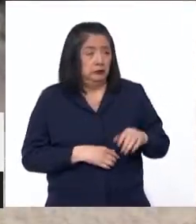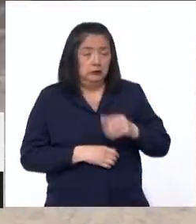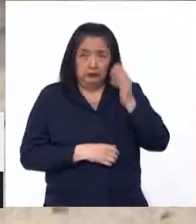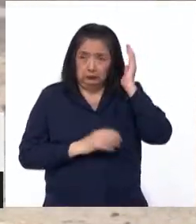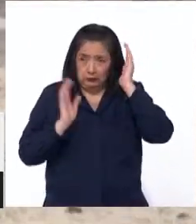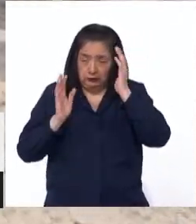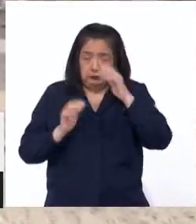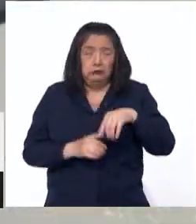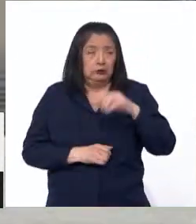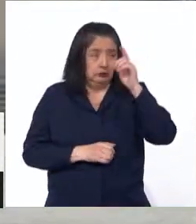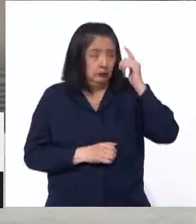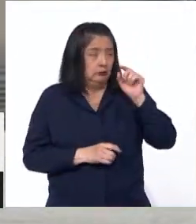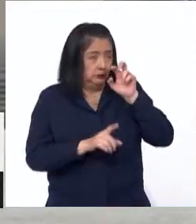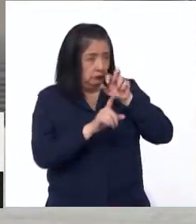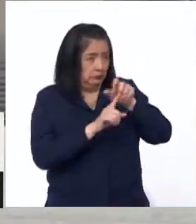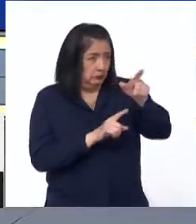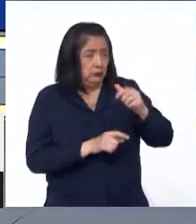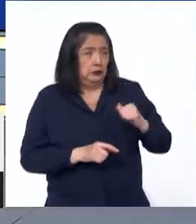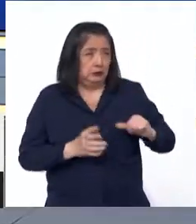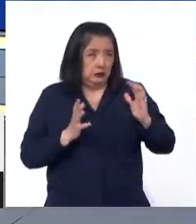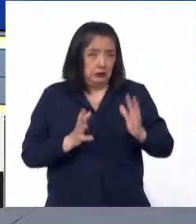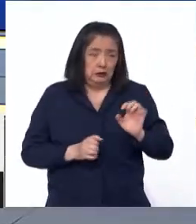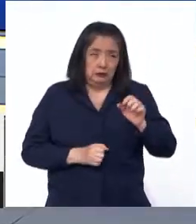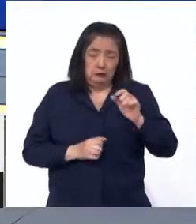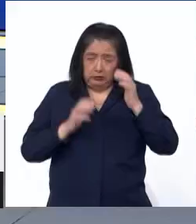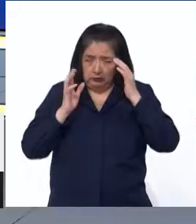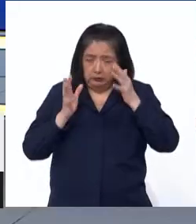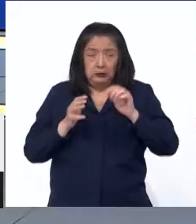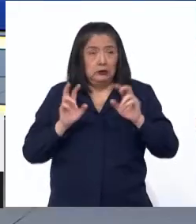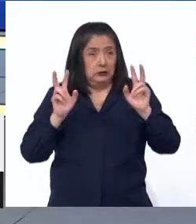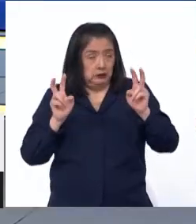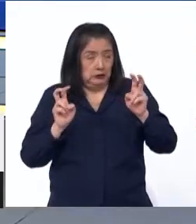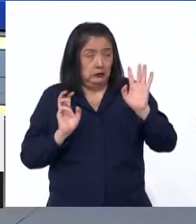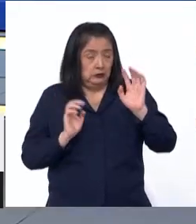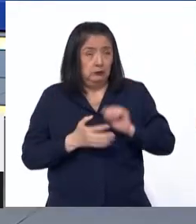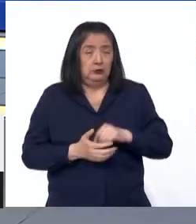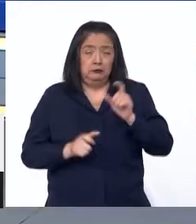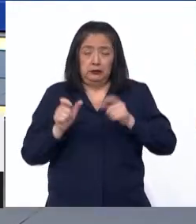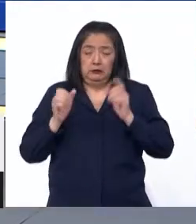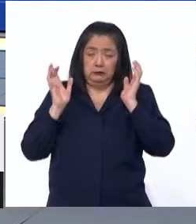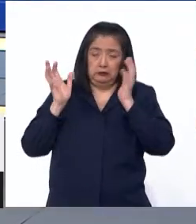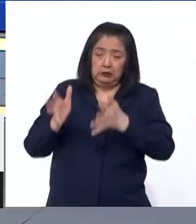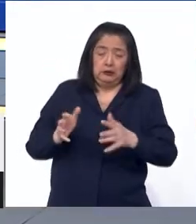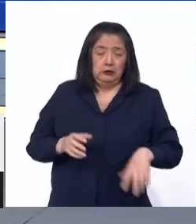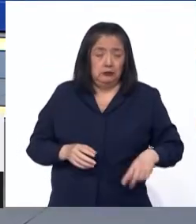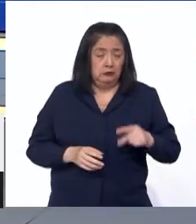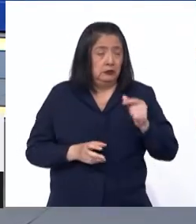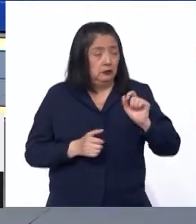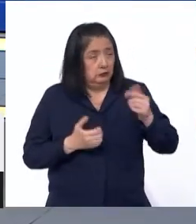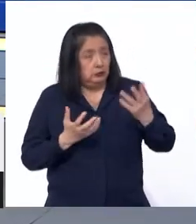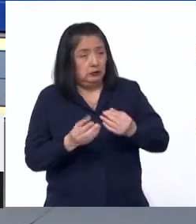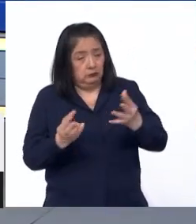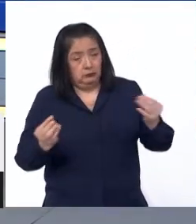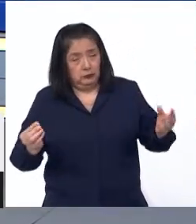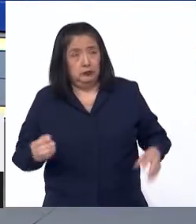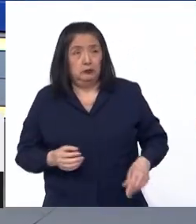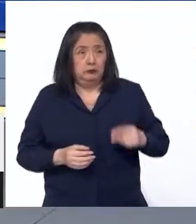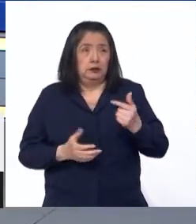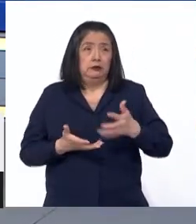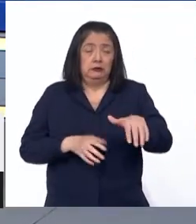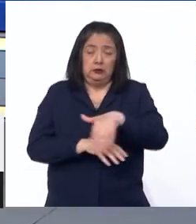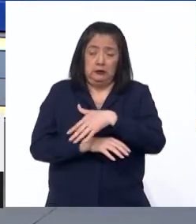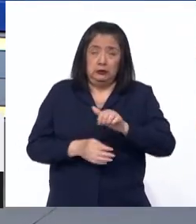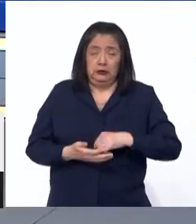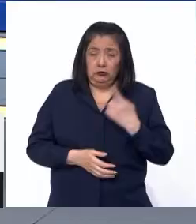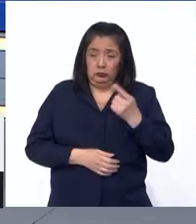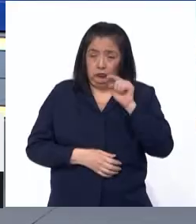te escuchamos. Claro, y veo que la alcaldesa está bastante concentrada en el tema de que la gente no abandona a sus perros, pero lo real es que hay un montón de perros callejeros. No solo